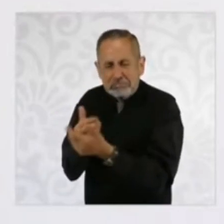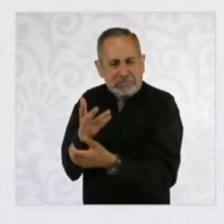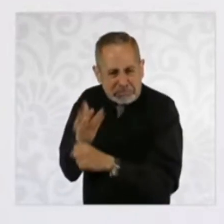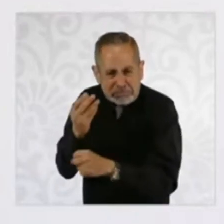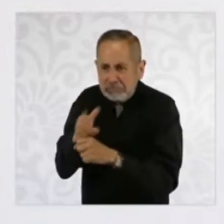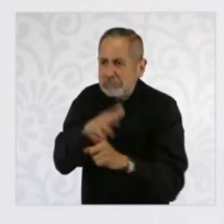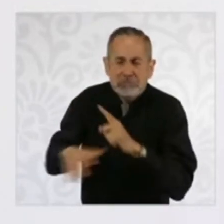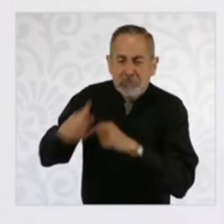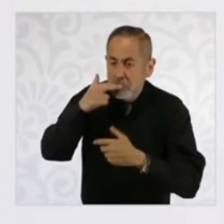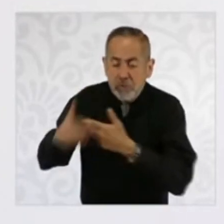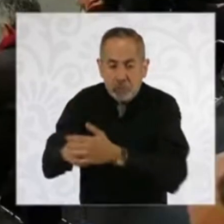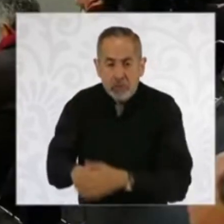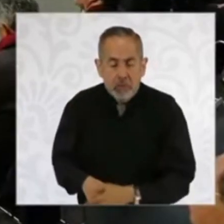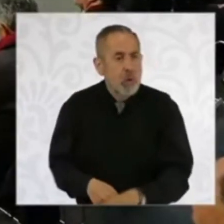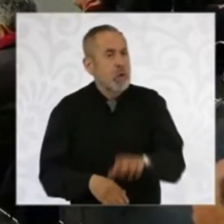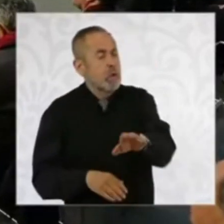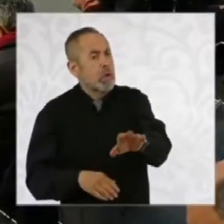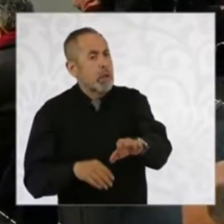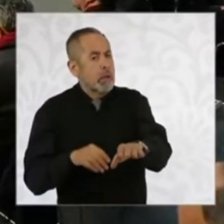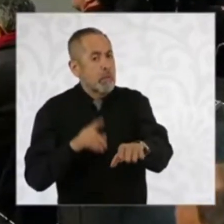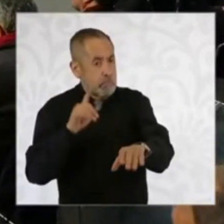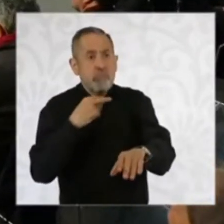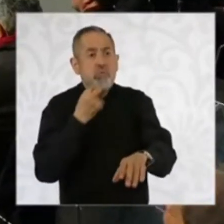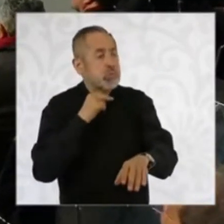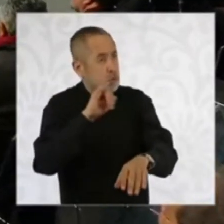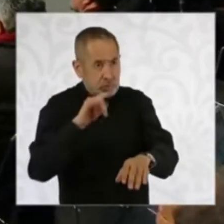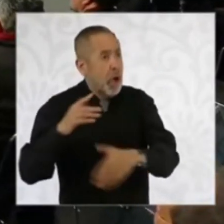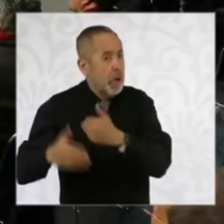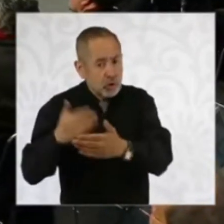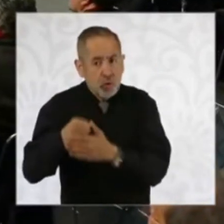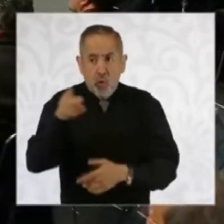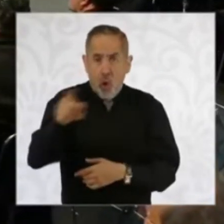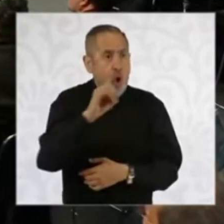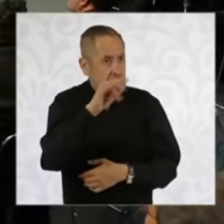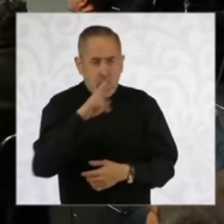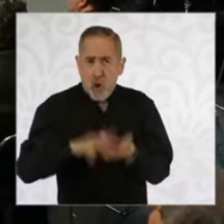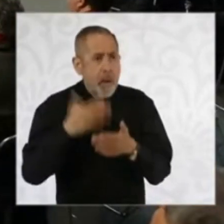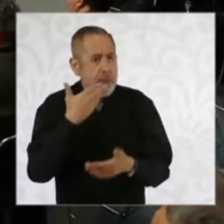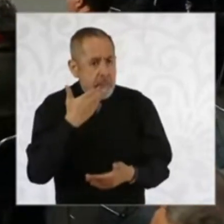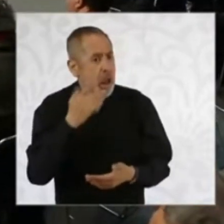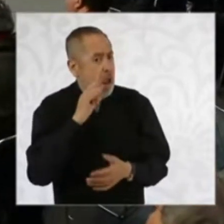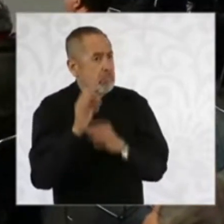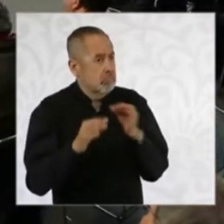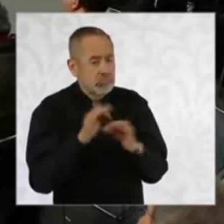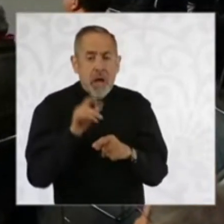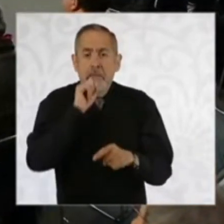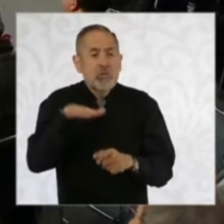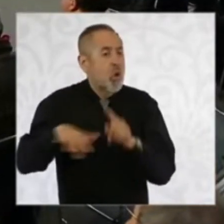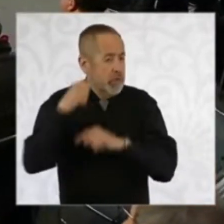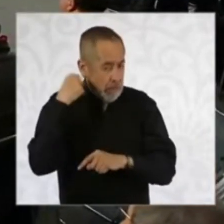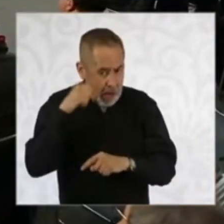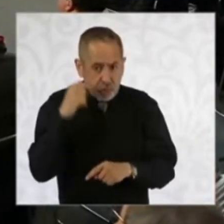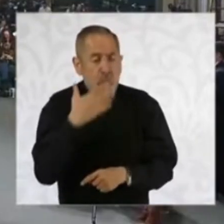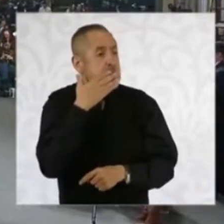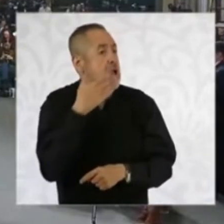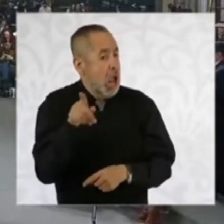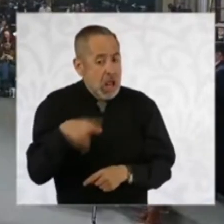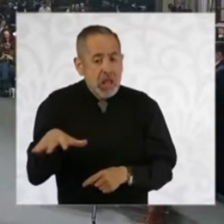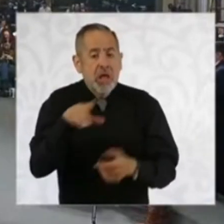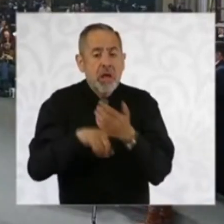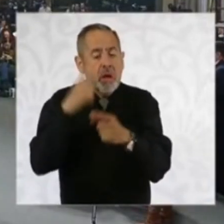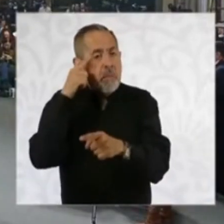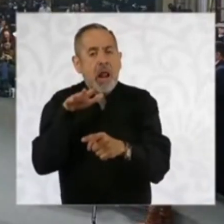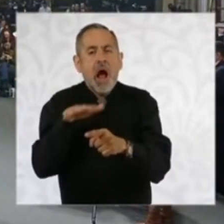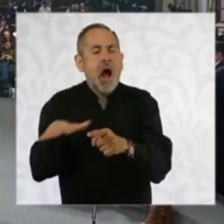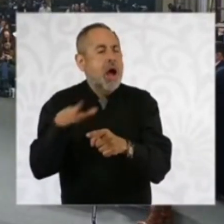de muchos territorios. Sin embargo, sí se avanzó. El ingeniero Octavio López estuvo muy pendiente de todo eso, principalmente en Tabasco, la situación del medio ambiente para